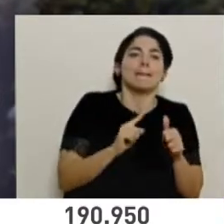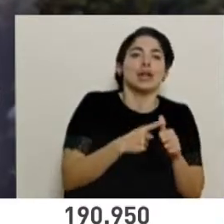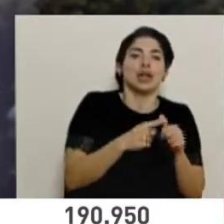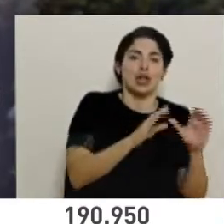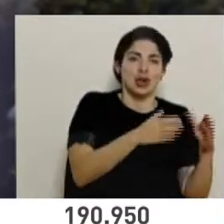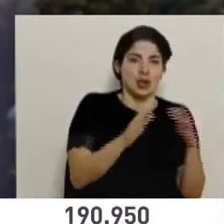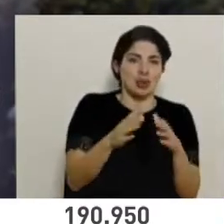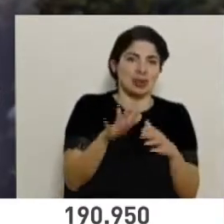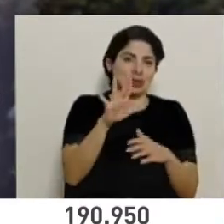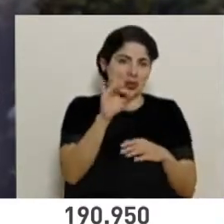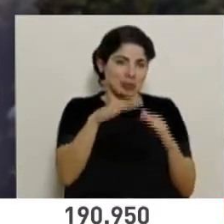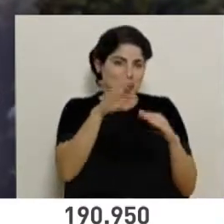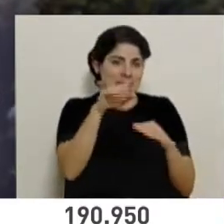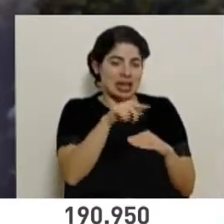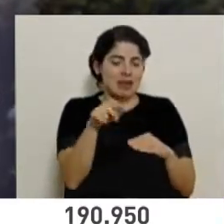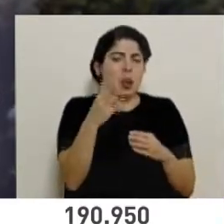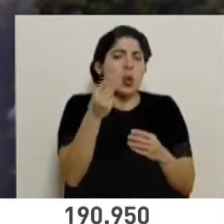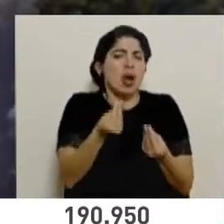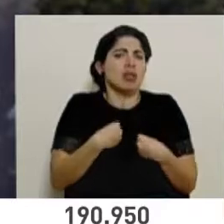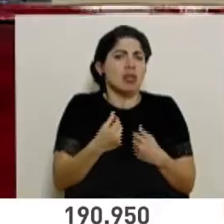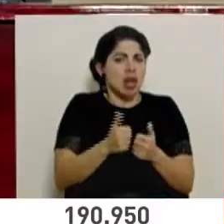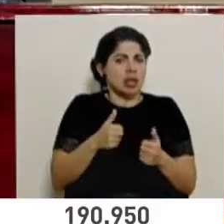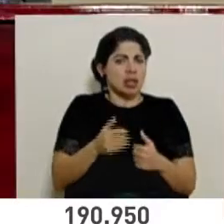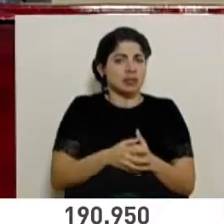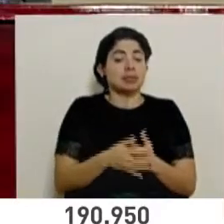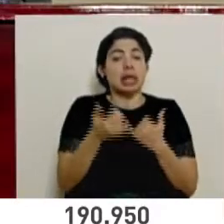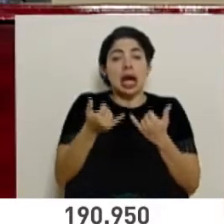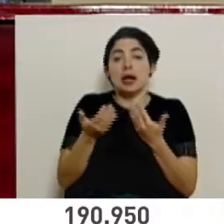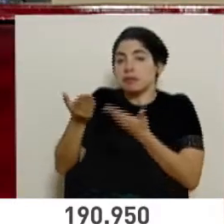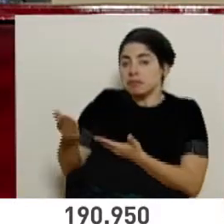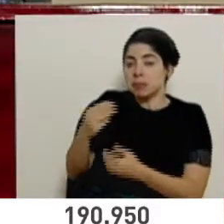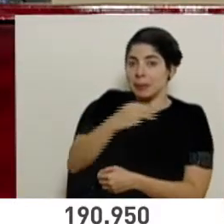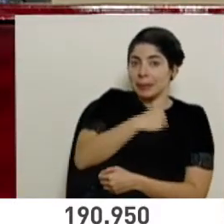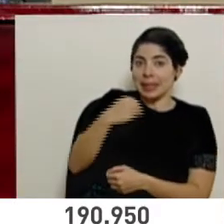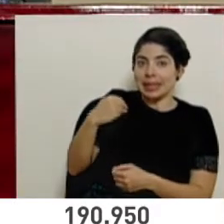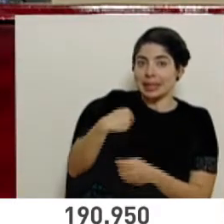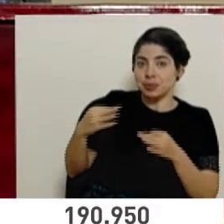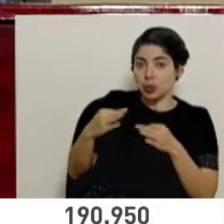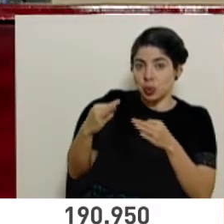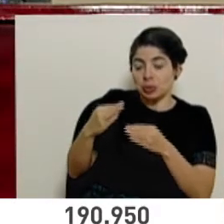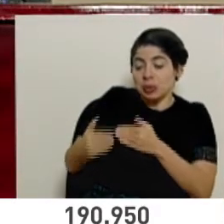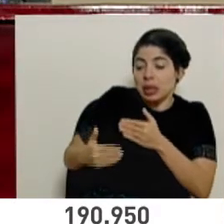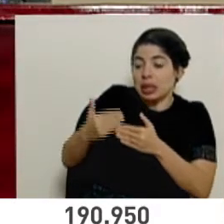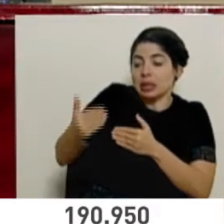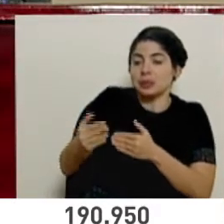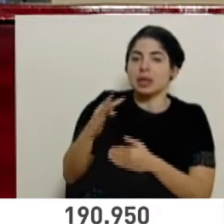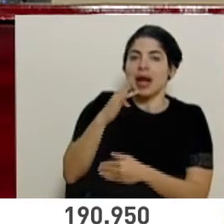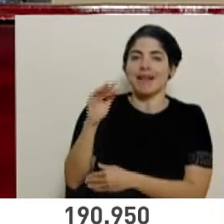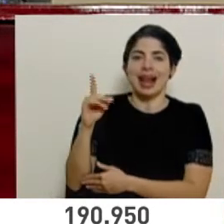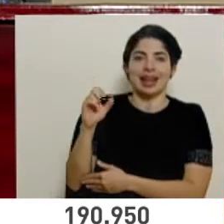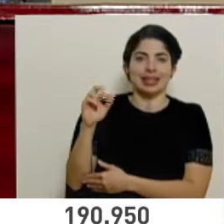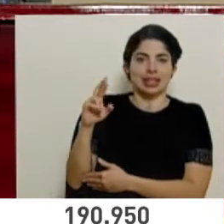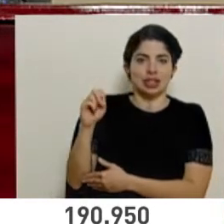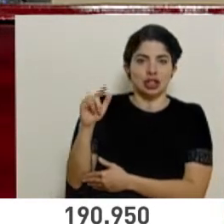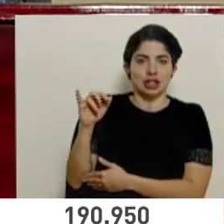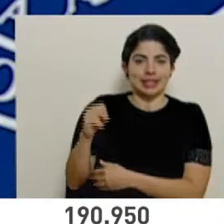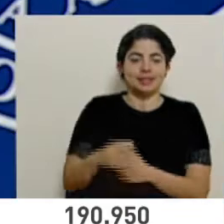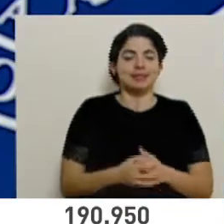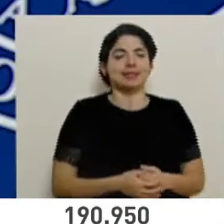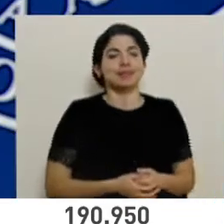¿verdad? A partir de 58 años. Escuchamos al ministro de Turismo y posteriormente al señor Alexander